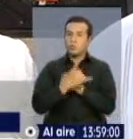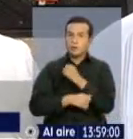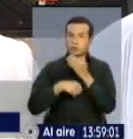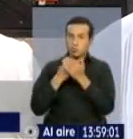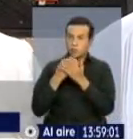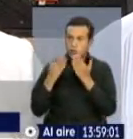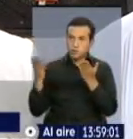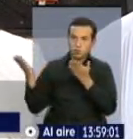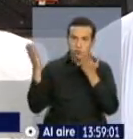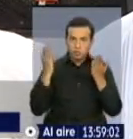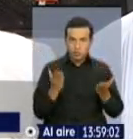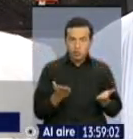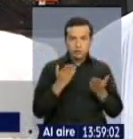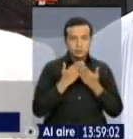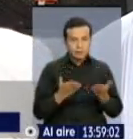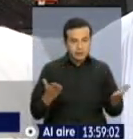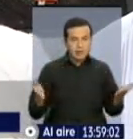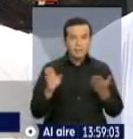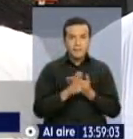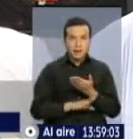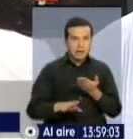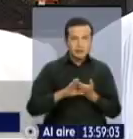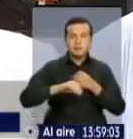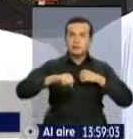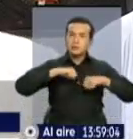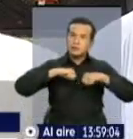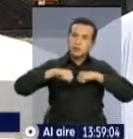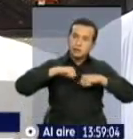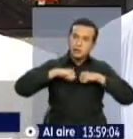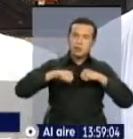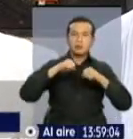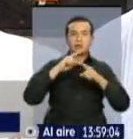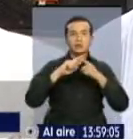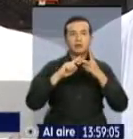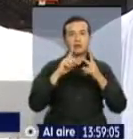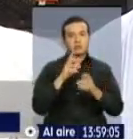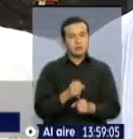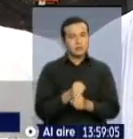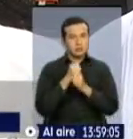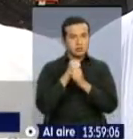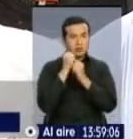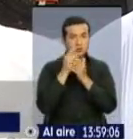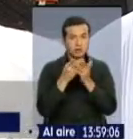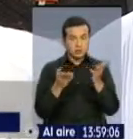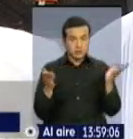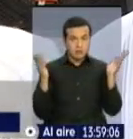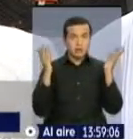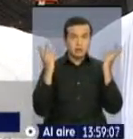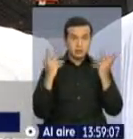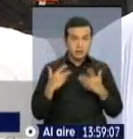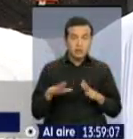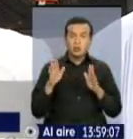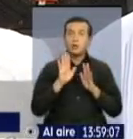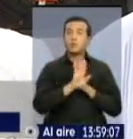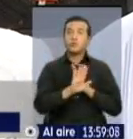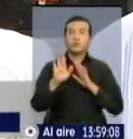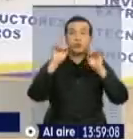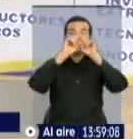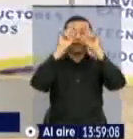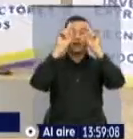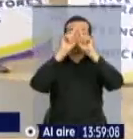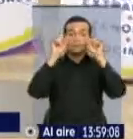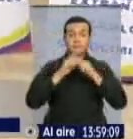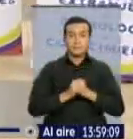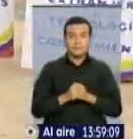insumos, materias primas, ciertos trámites, la seguridad de las condiciones con las que se van a desarrollar las empresas.